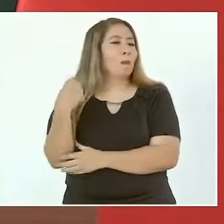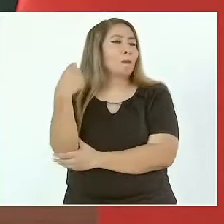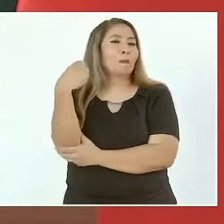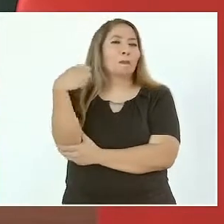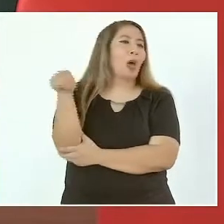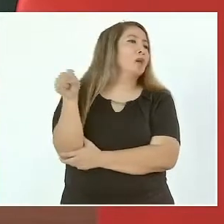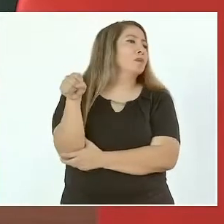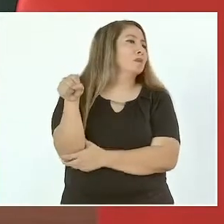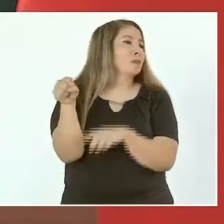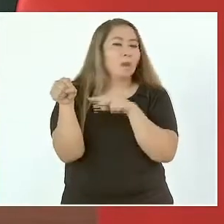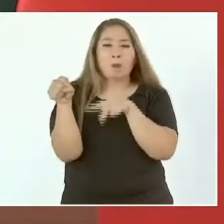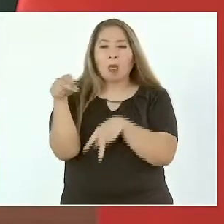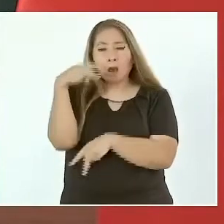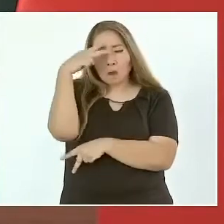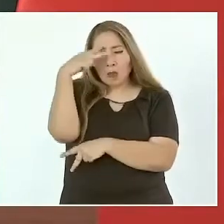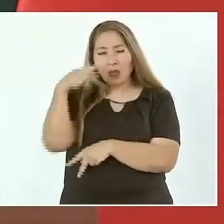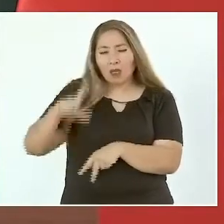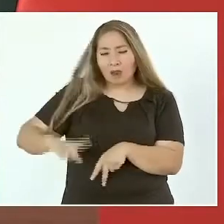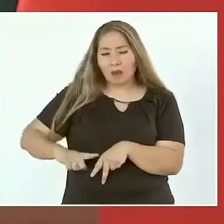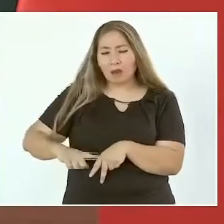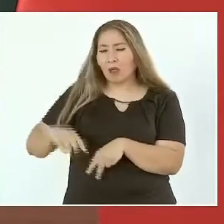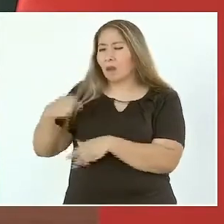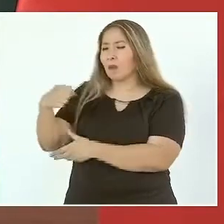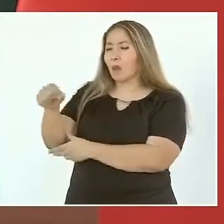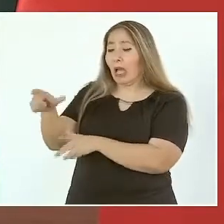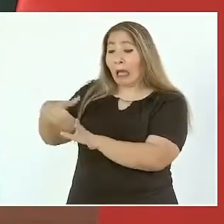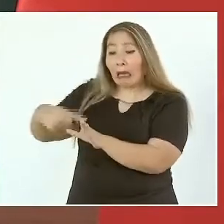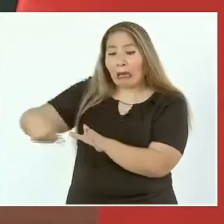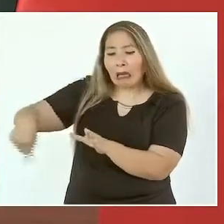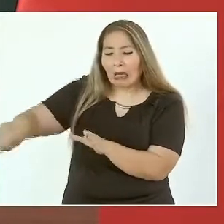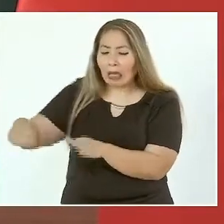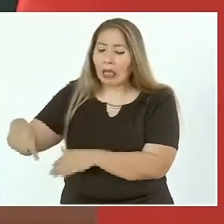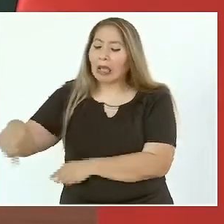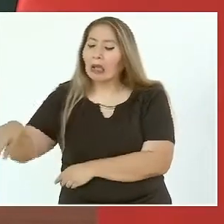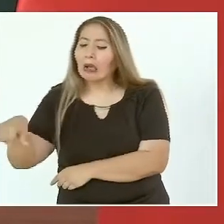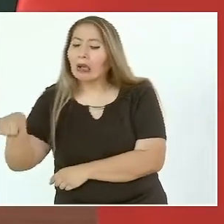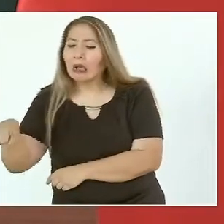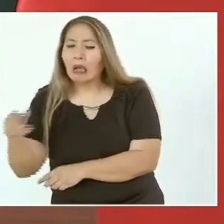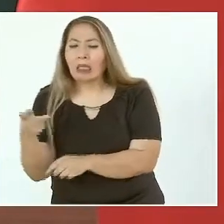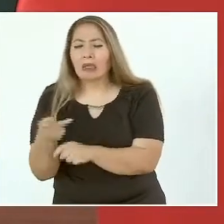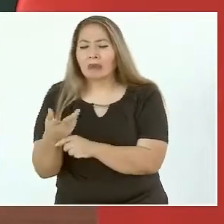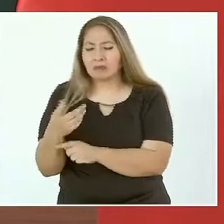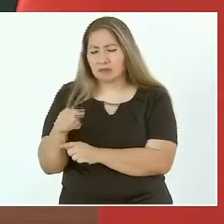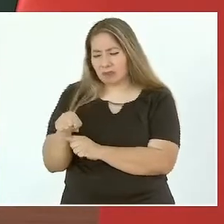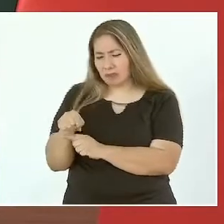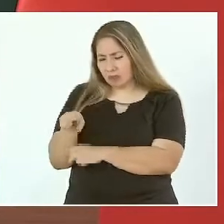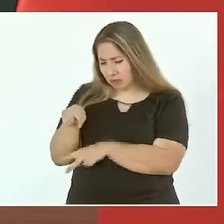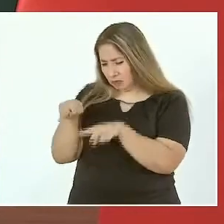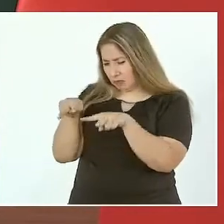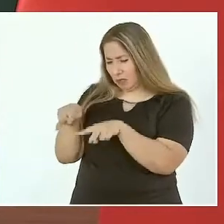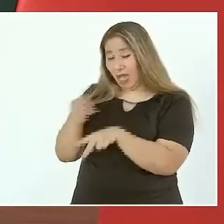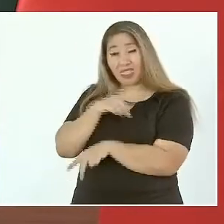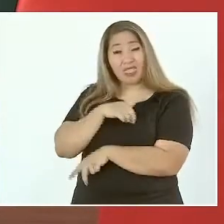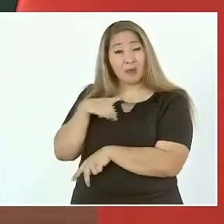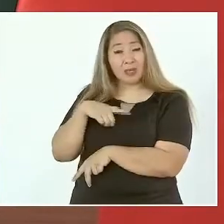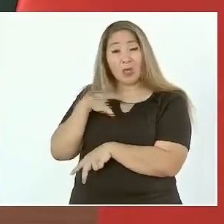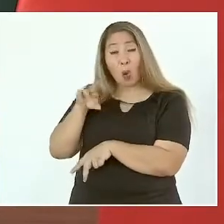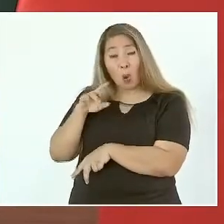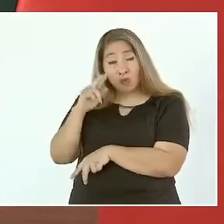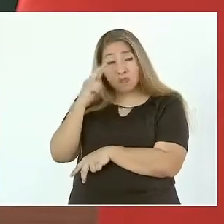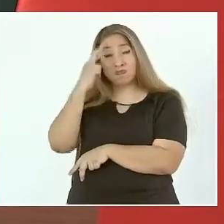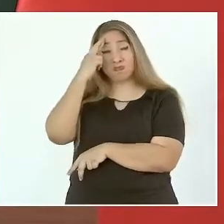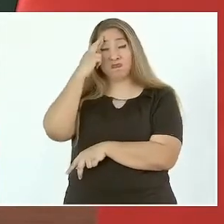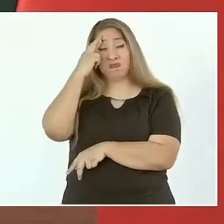que el Estado mexicano, por acción o omisión, trató a las comunidades chinas y a sus descendientes en el pasado, debería ser hoy un recordatorio y